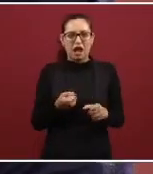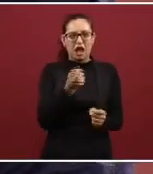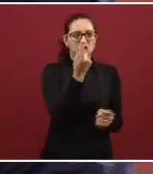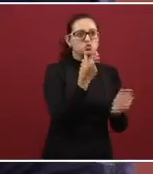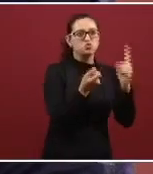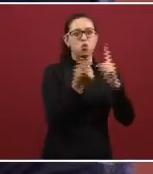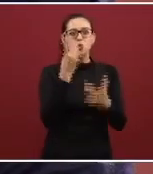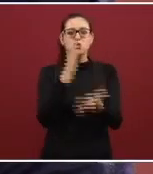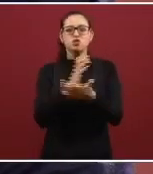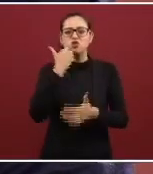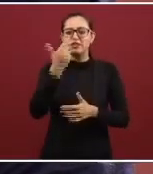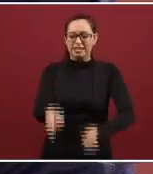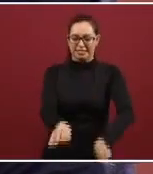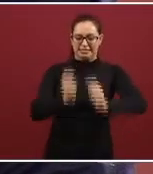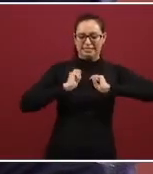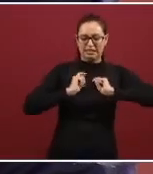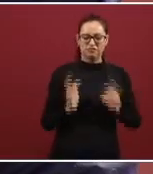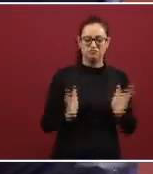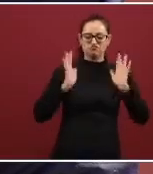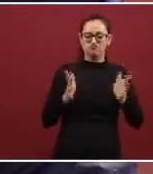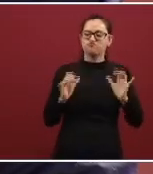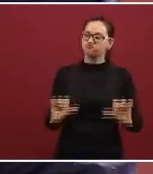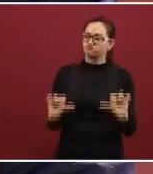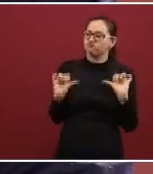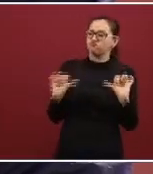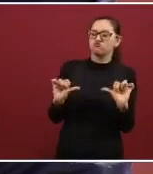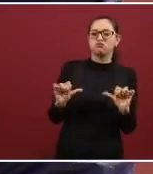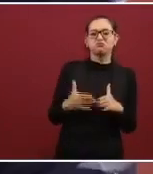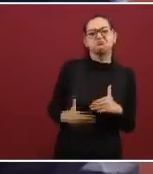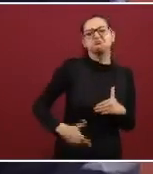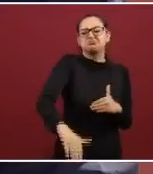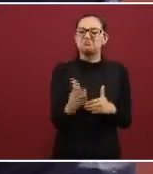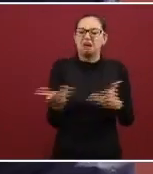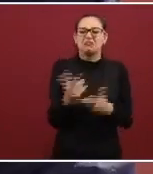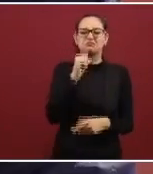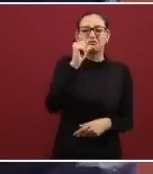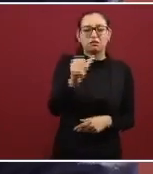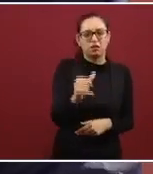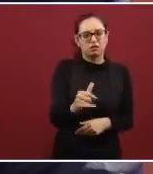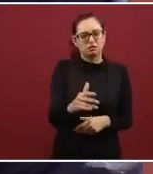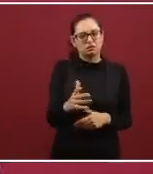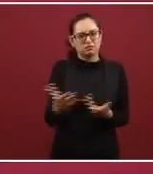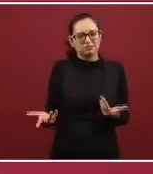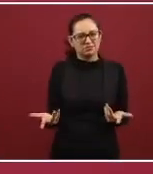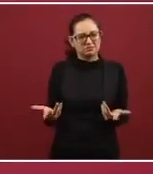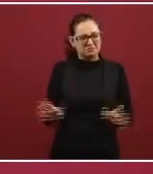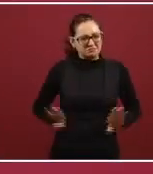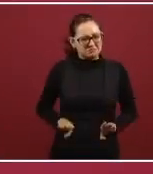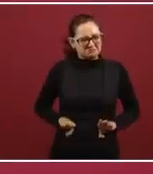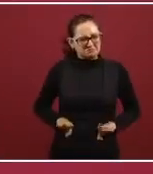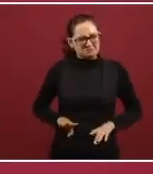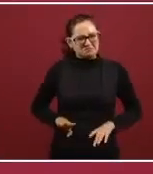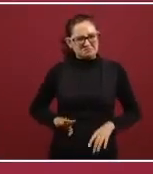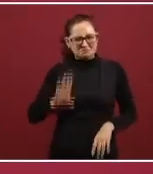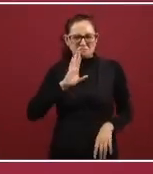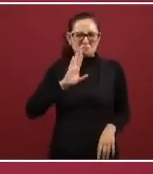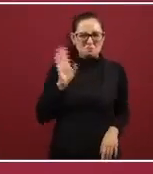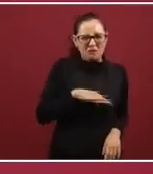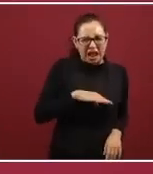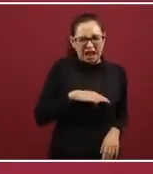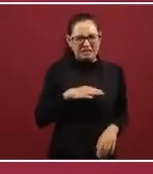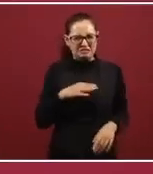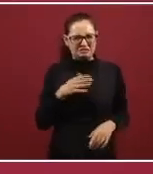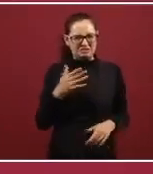públicos a costa de lo que sea, sin escrúpulos morales,